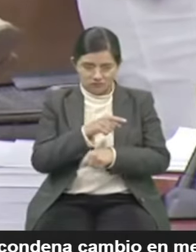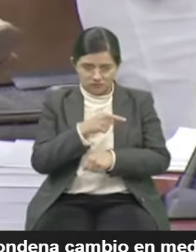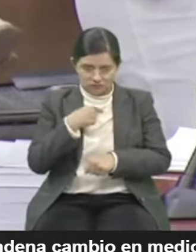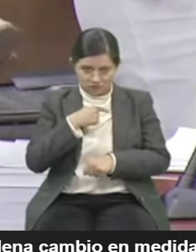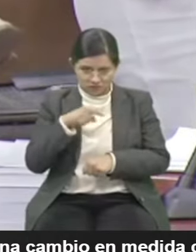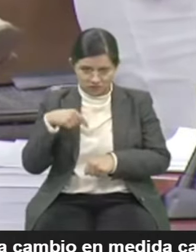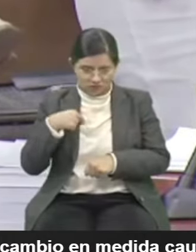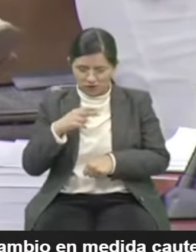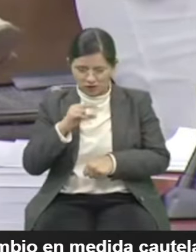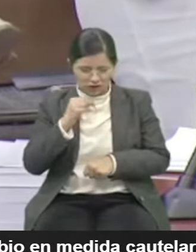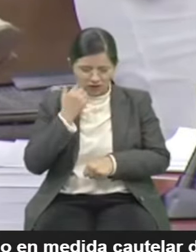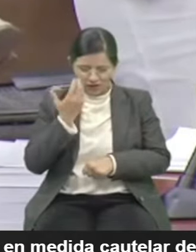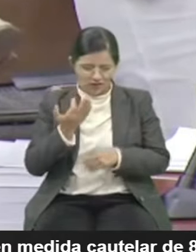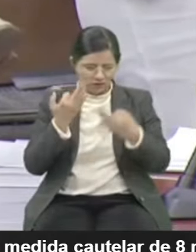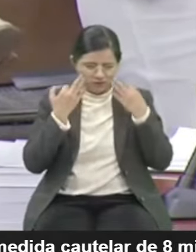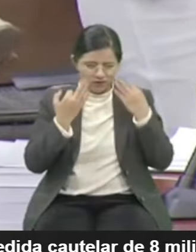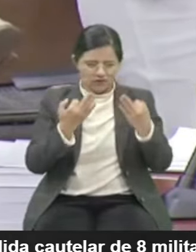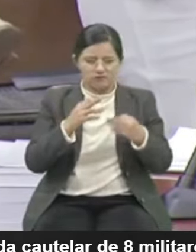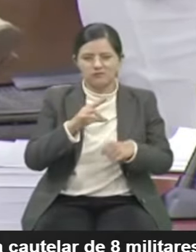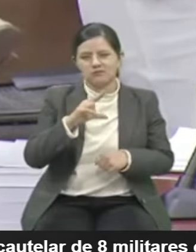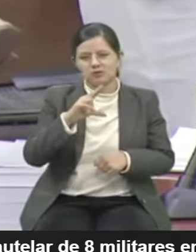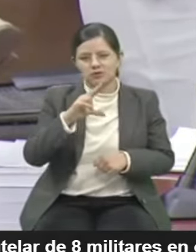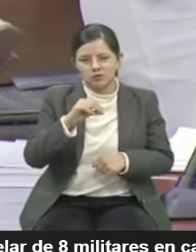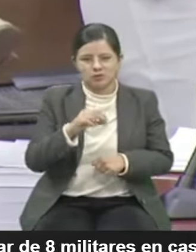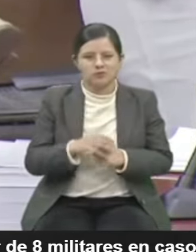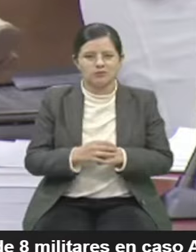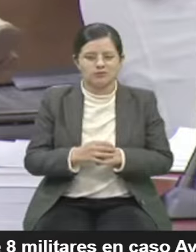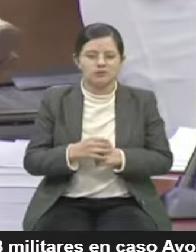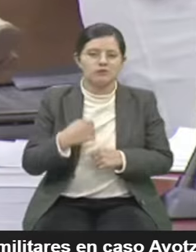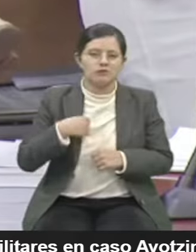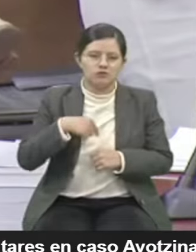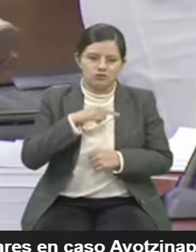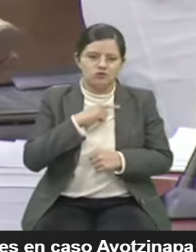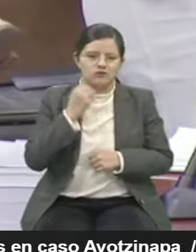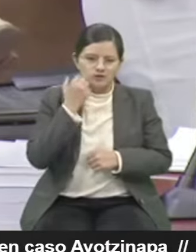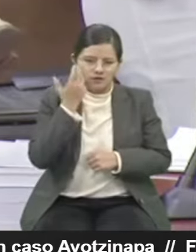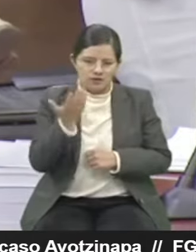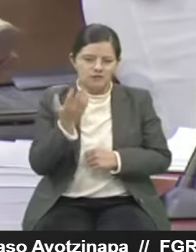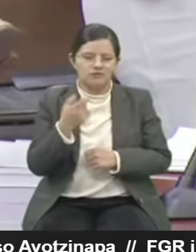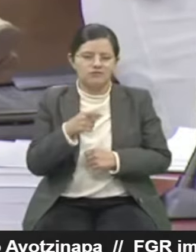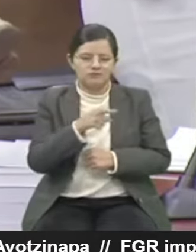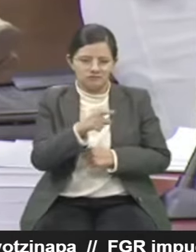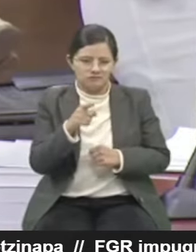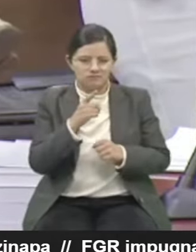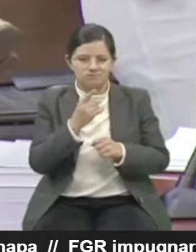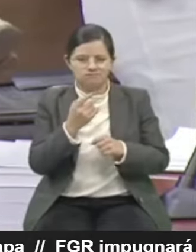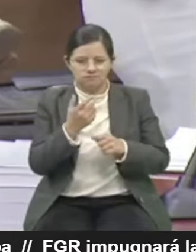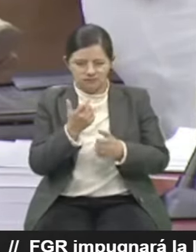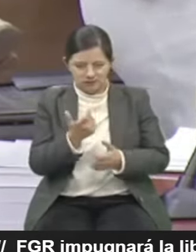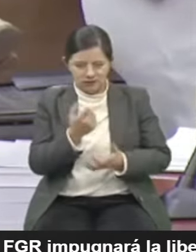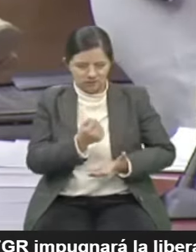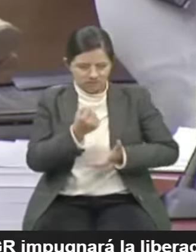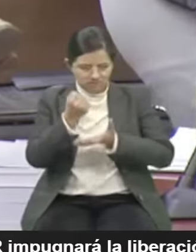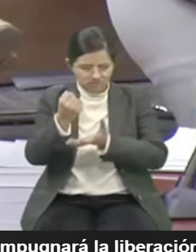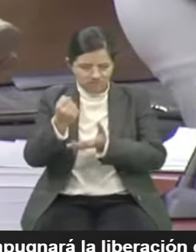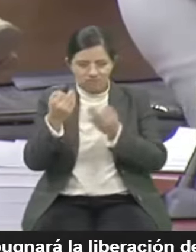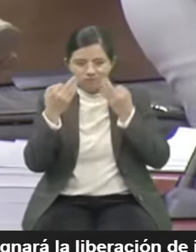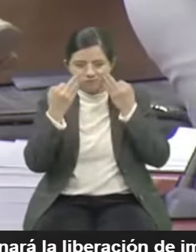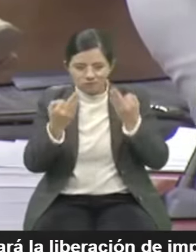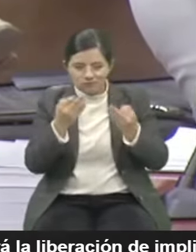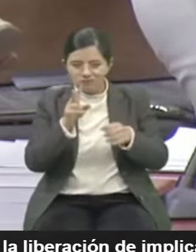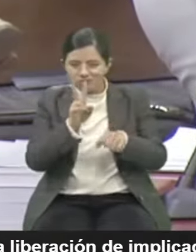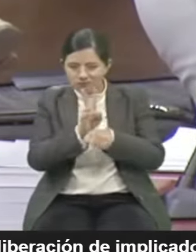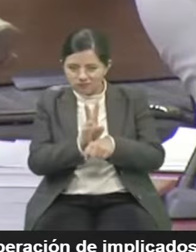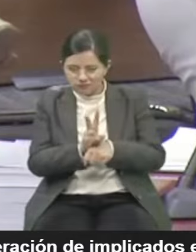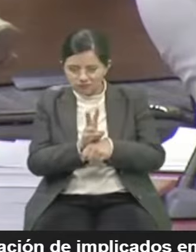la observación electoral estamos en contra de que no se fiscalicen los recursos el INE debe hacer lo propio